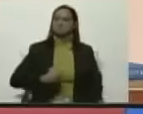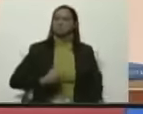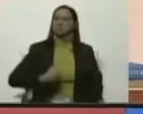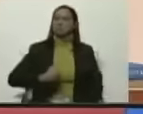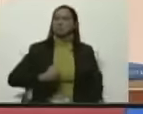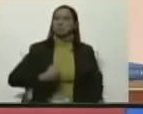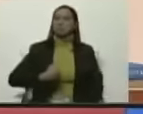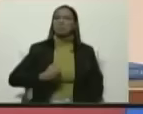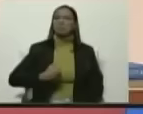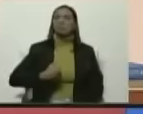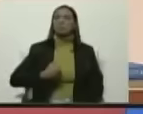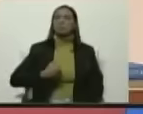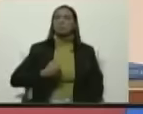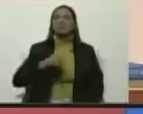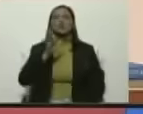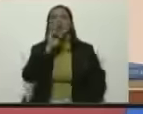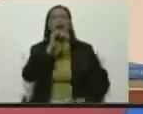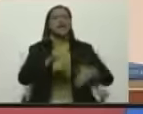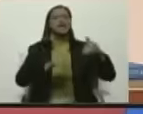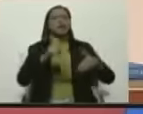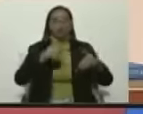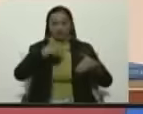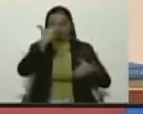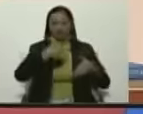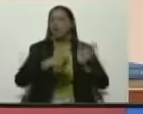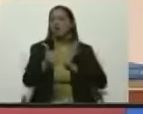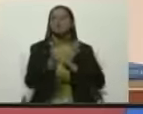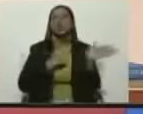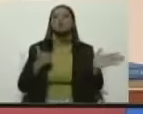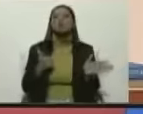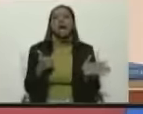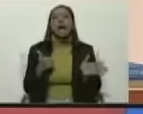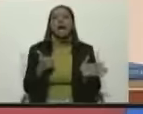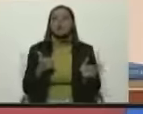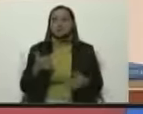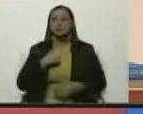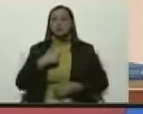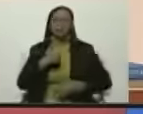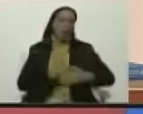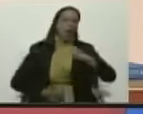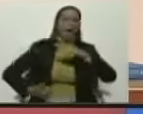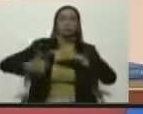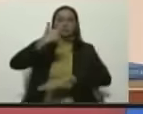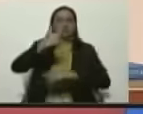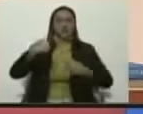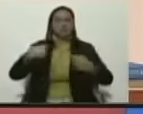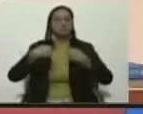no hay elecciones sin mí. O con decir, aquí la autoridad soy yo.